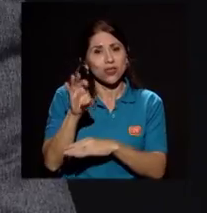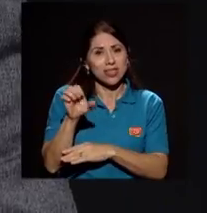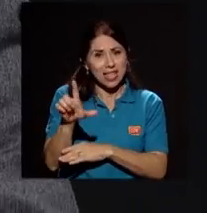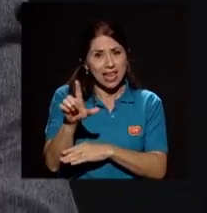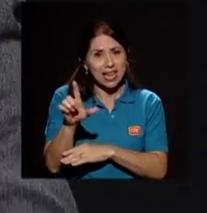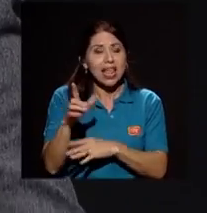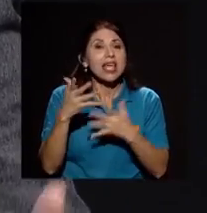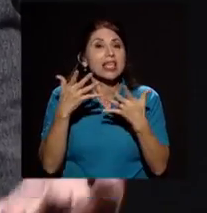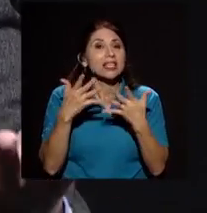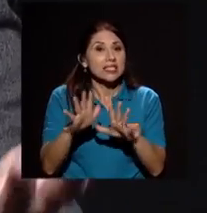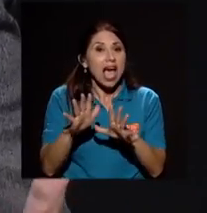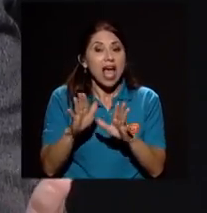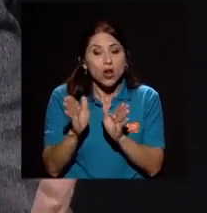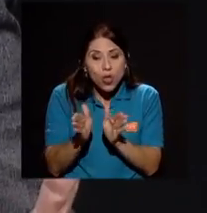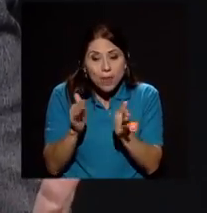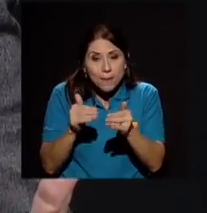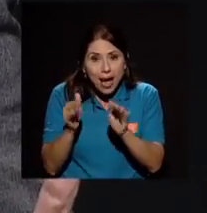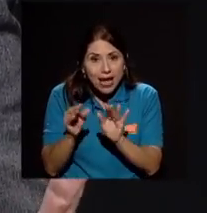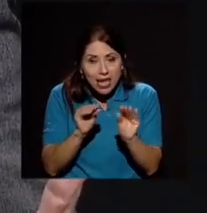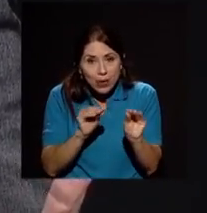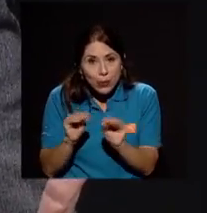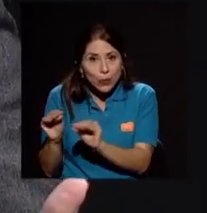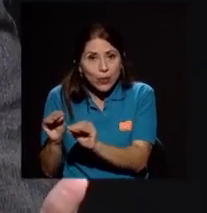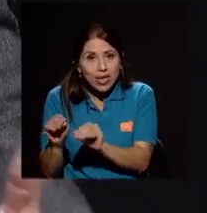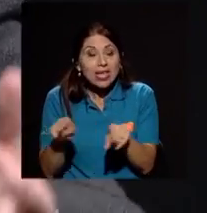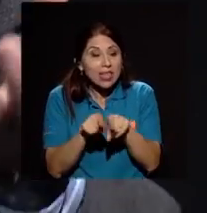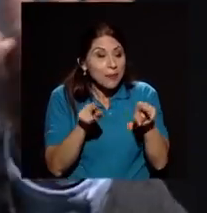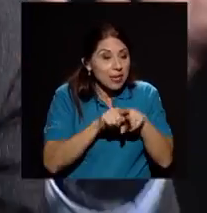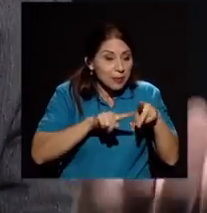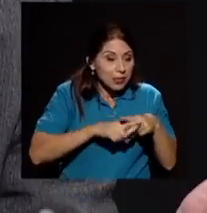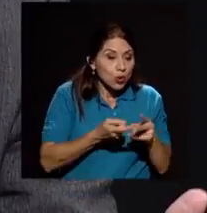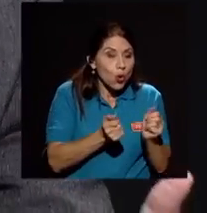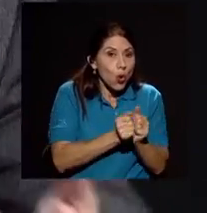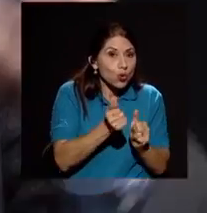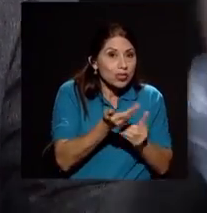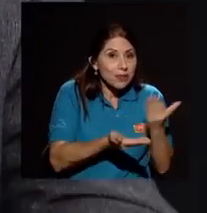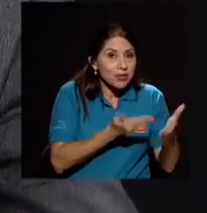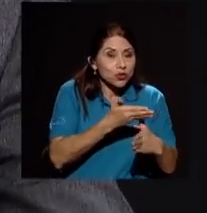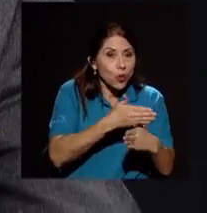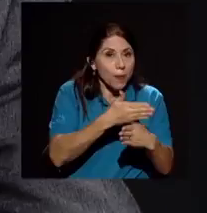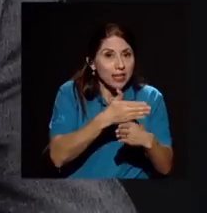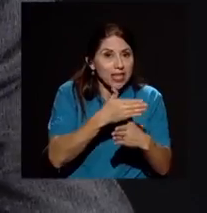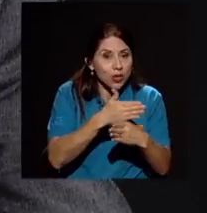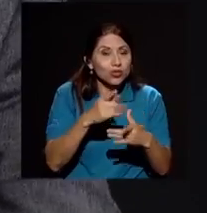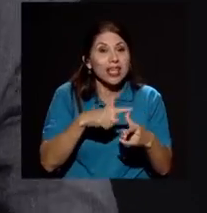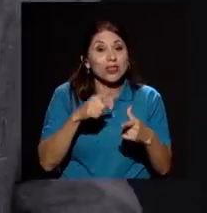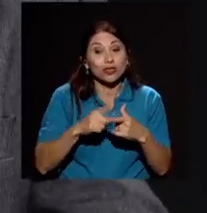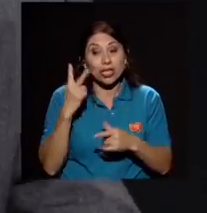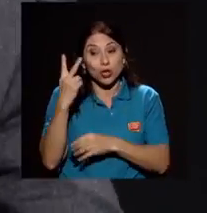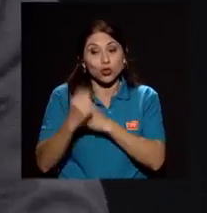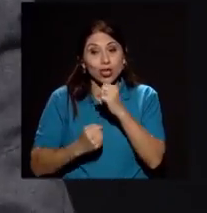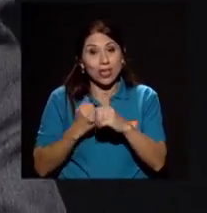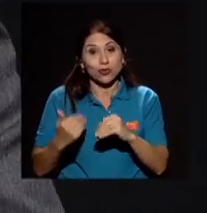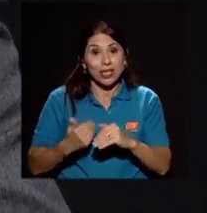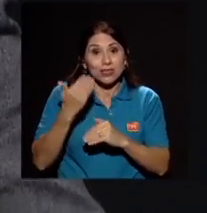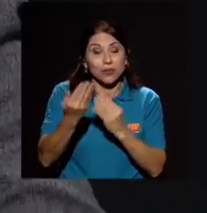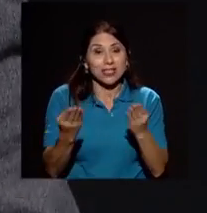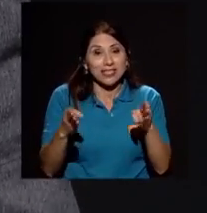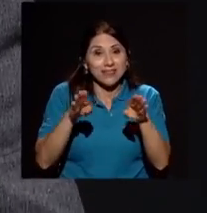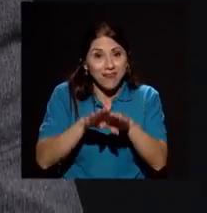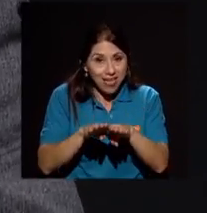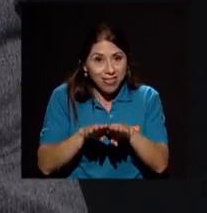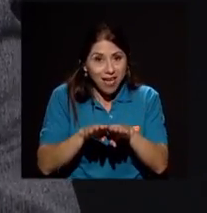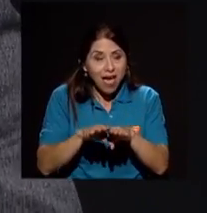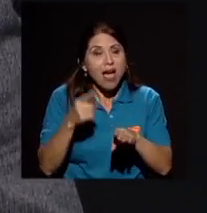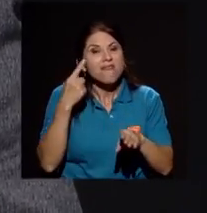compartidos y veamos qué le pasó a intel en costa rica hoy día bien sabía lo que había del 2013 para atrás